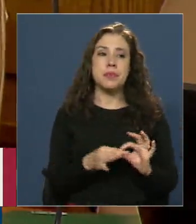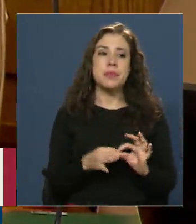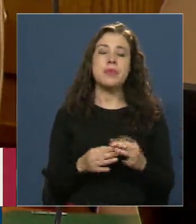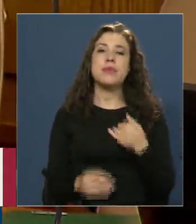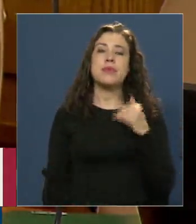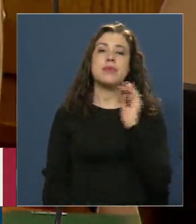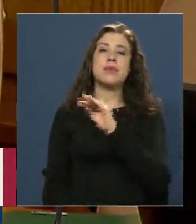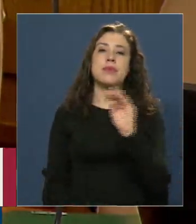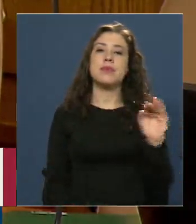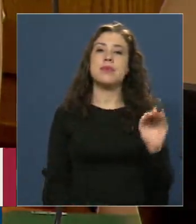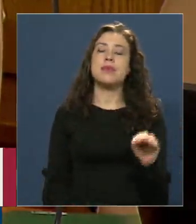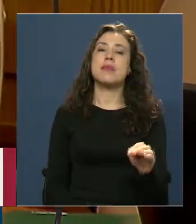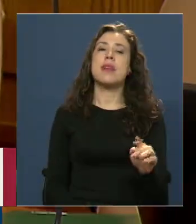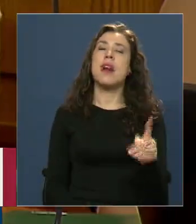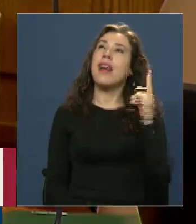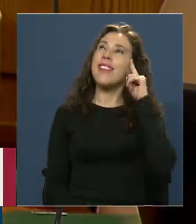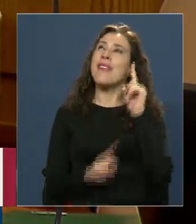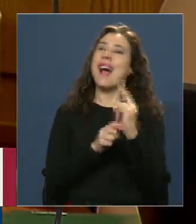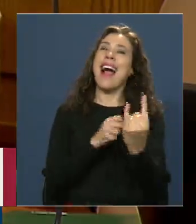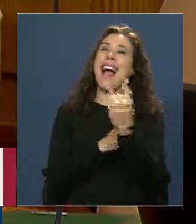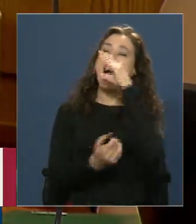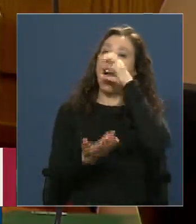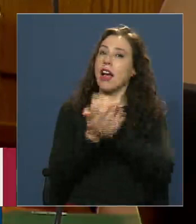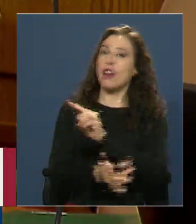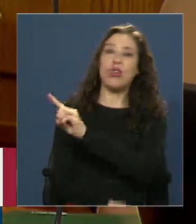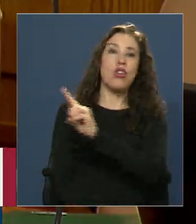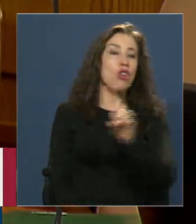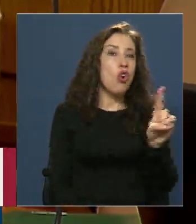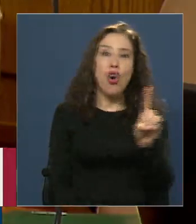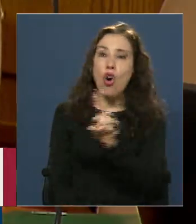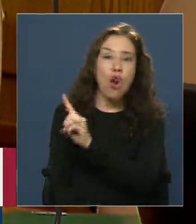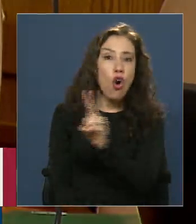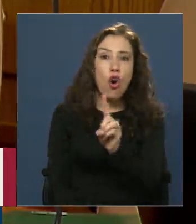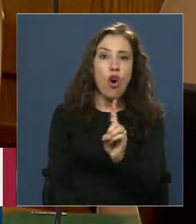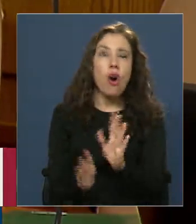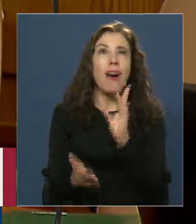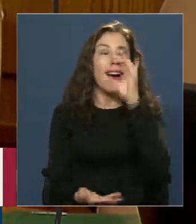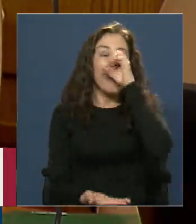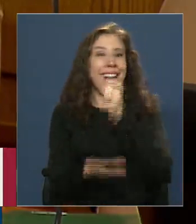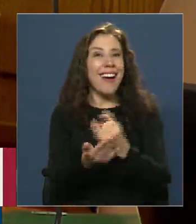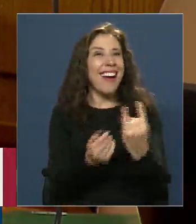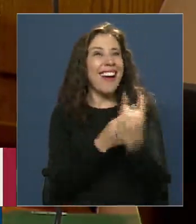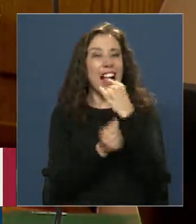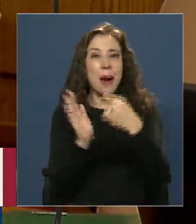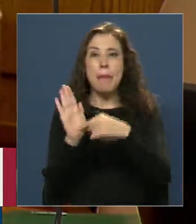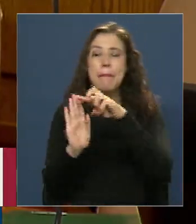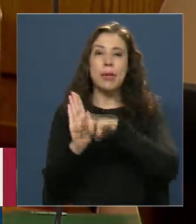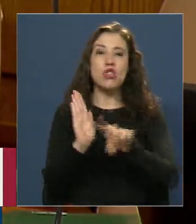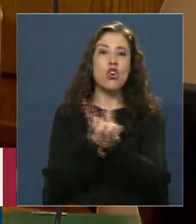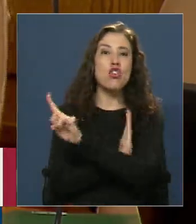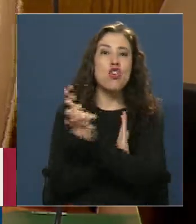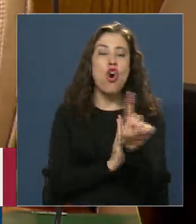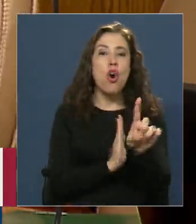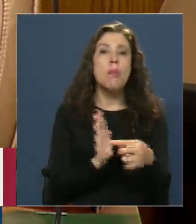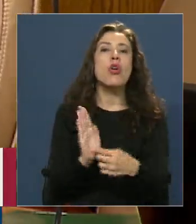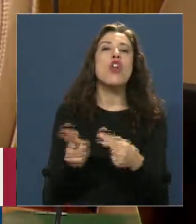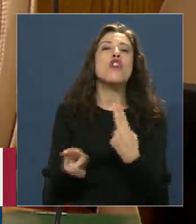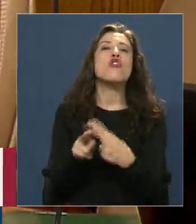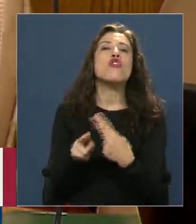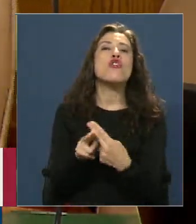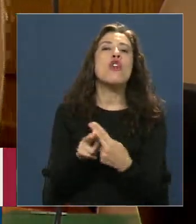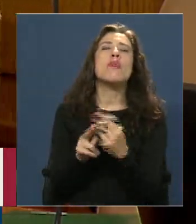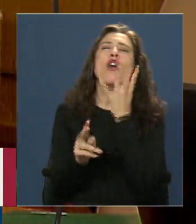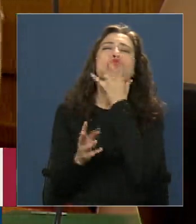hago un llamado a que no nos dejemos engañar. No nos dejemos engañar por hoy este proyecto que tiene un título